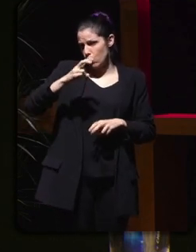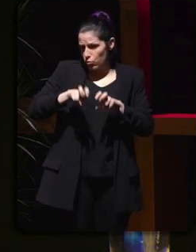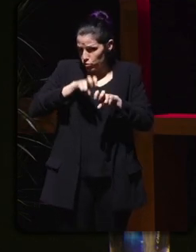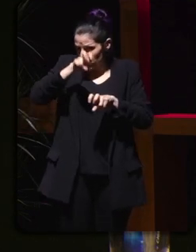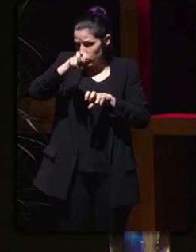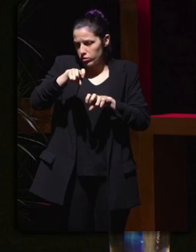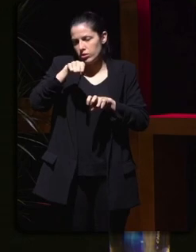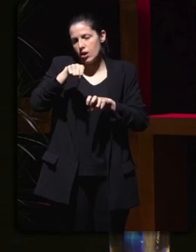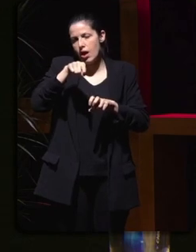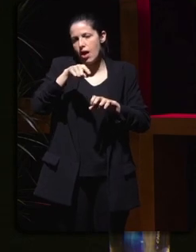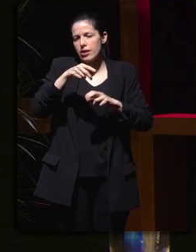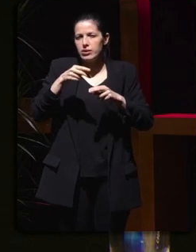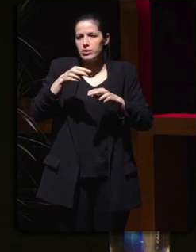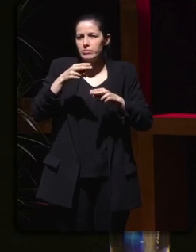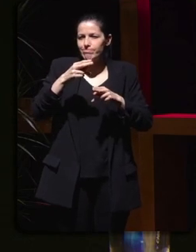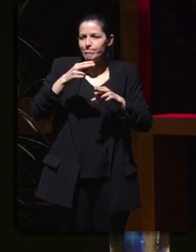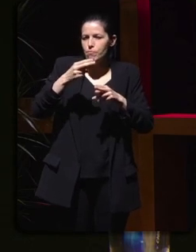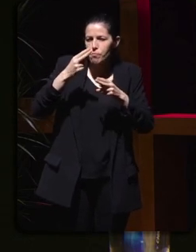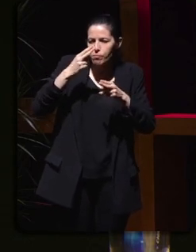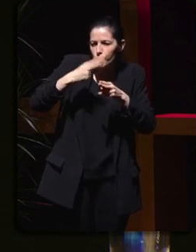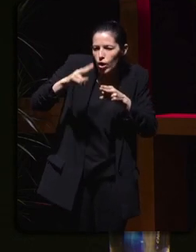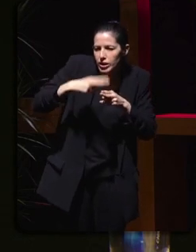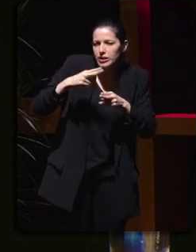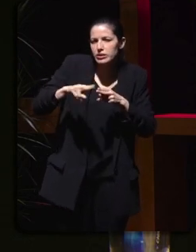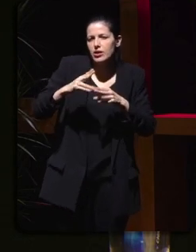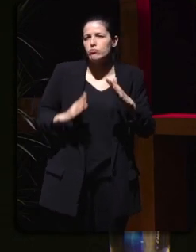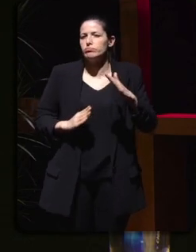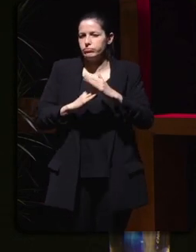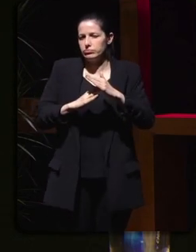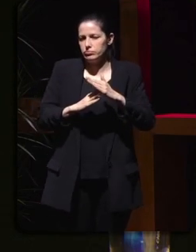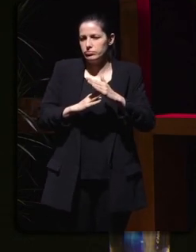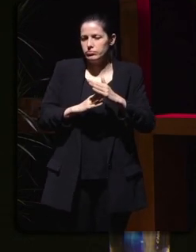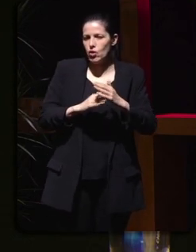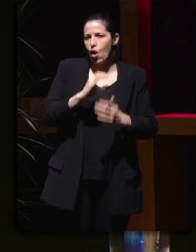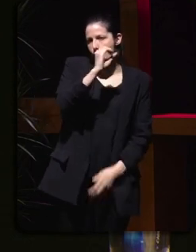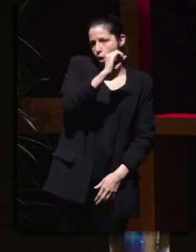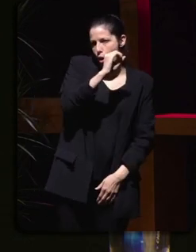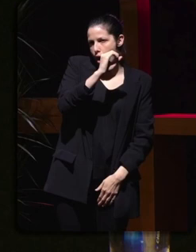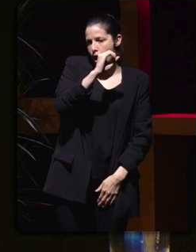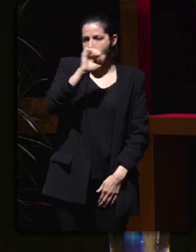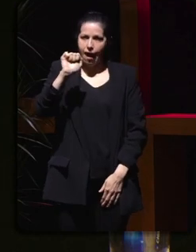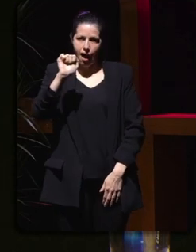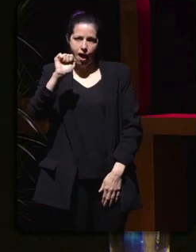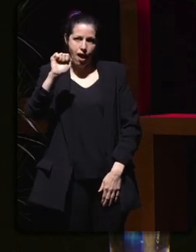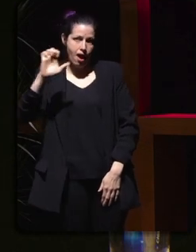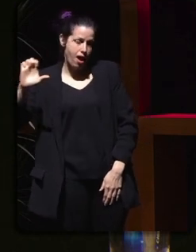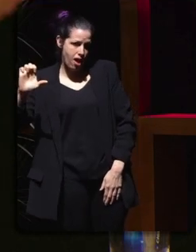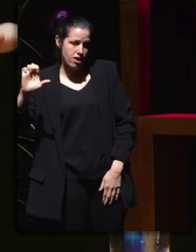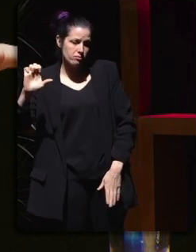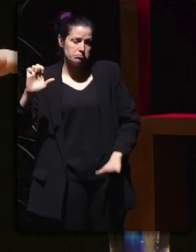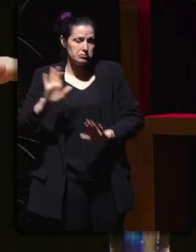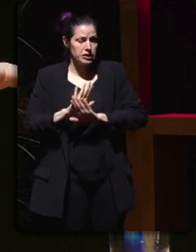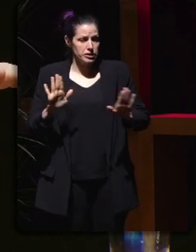y entonces llegan al escalón encuentran la primera herramienta que son la o y la a veces la e se quedan ahí